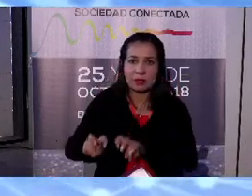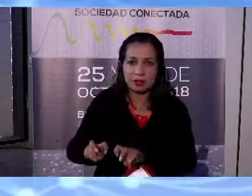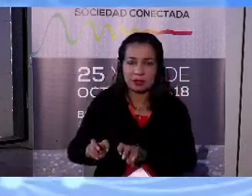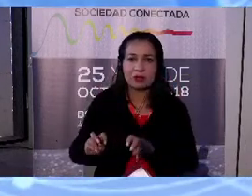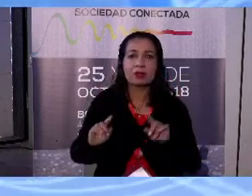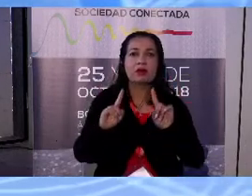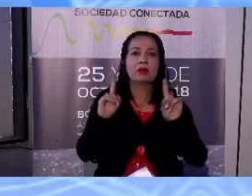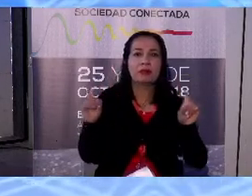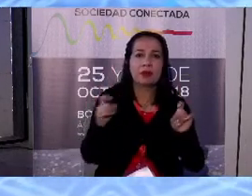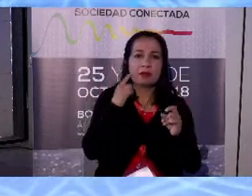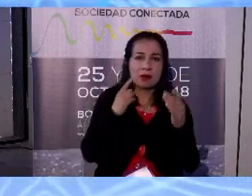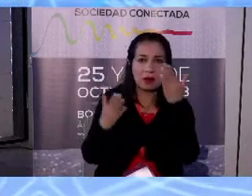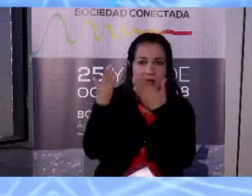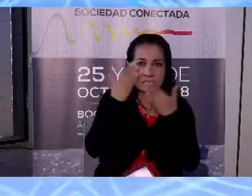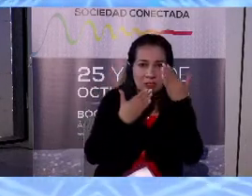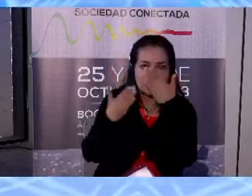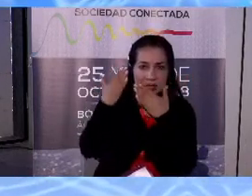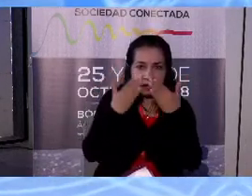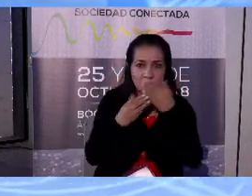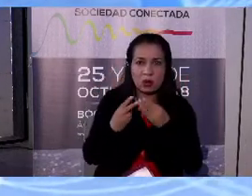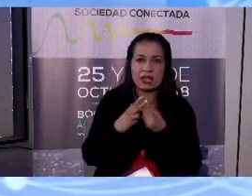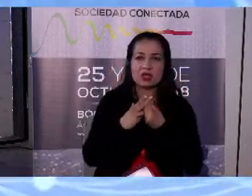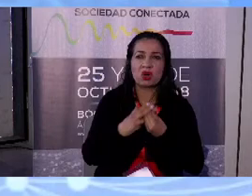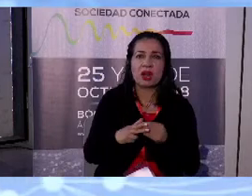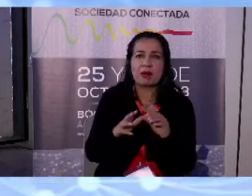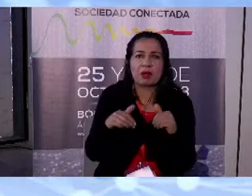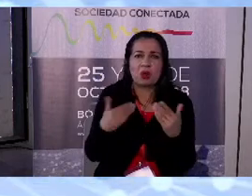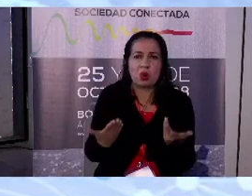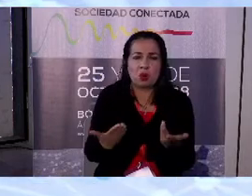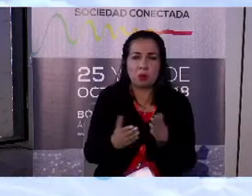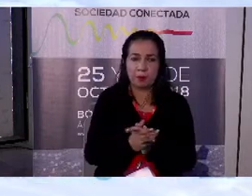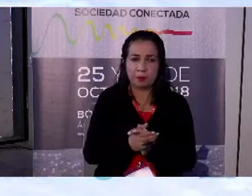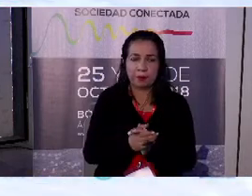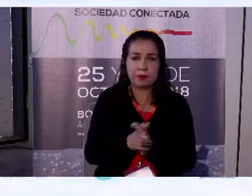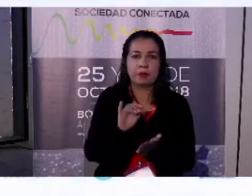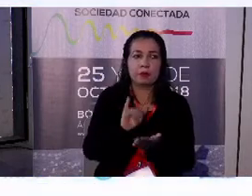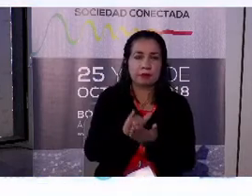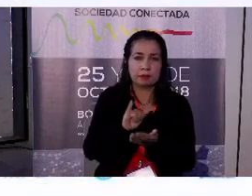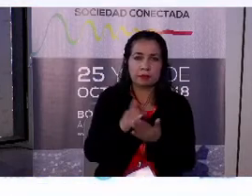esta herramienta de simulación esta